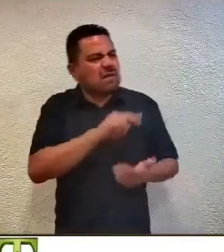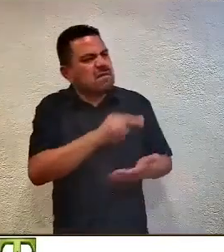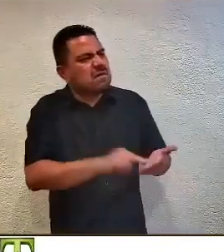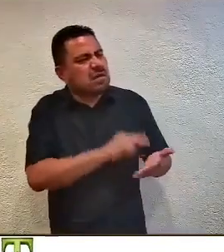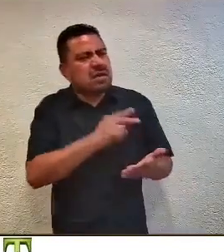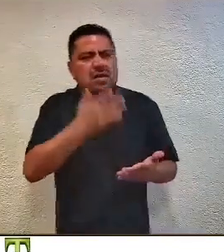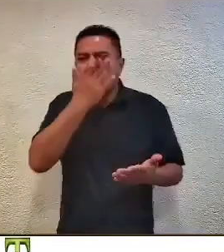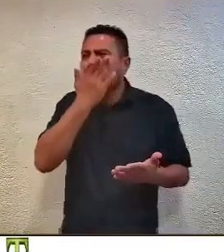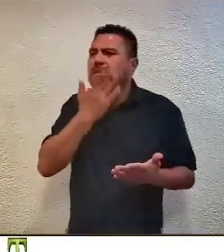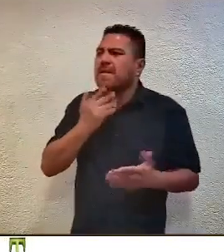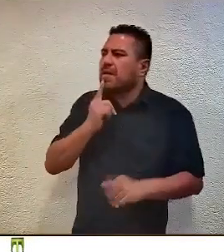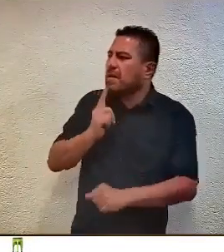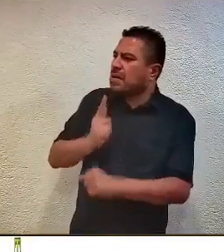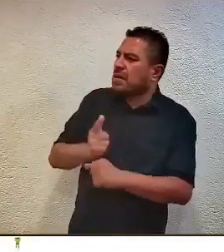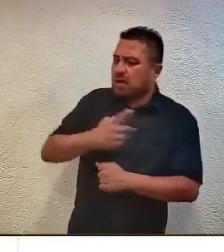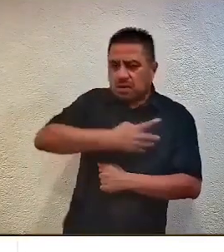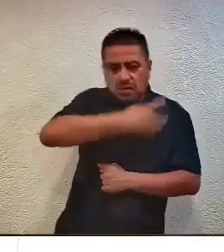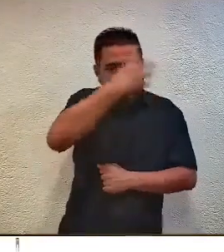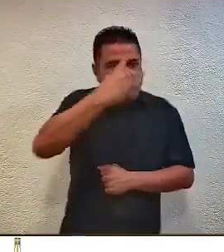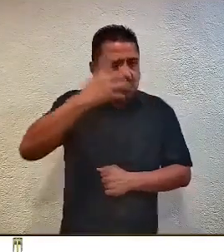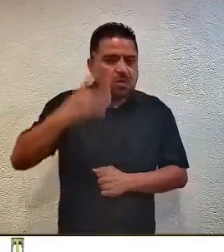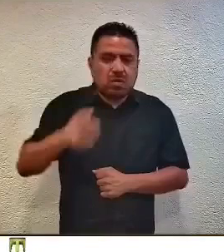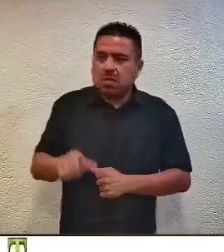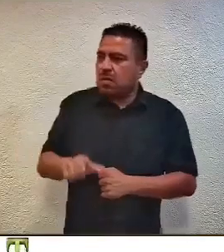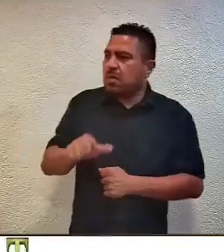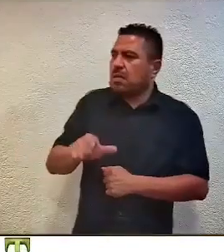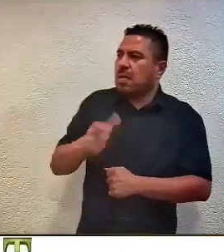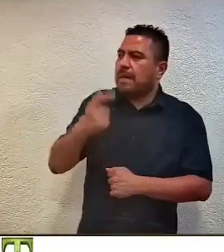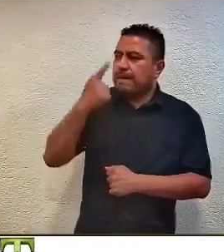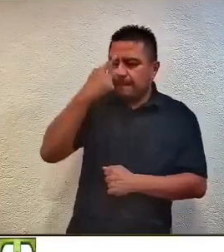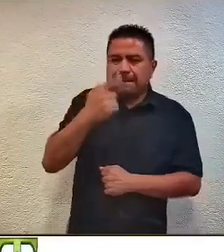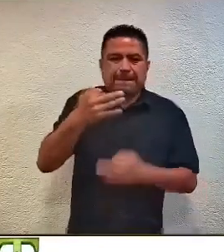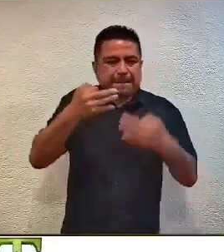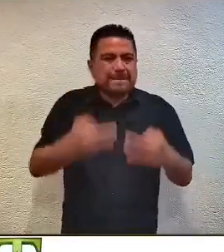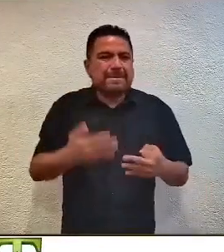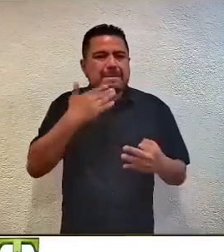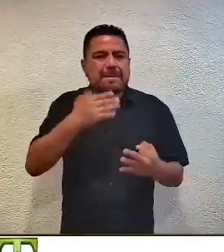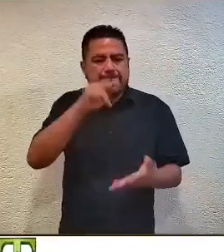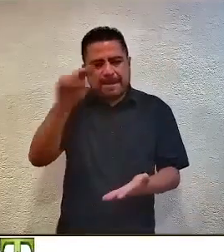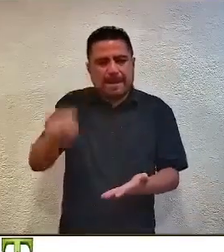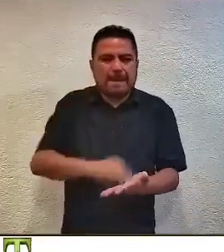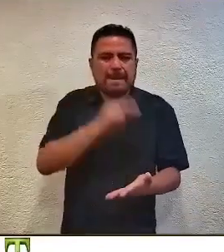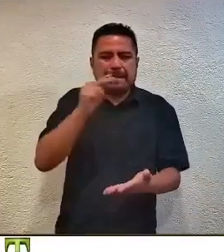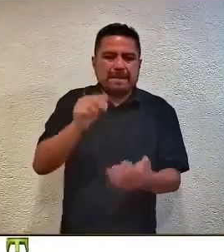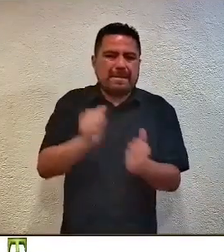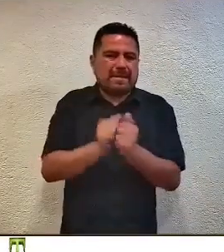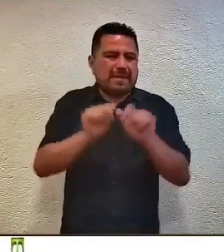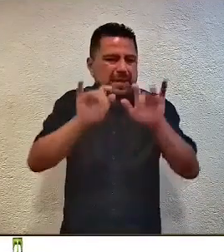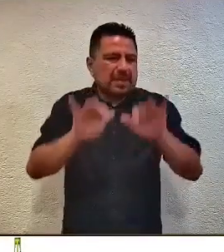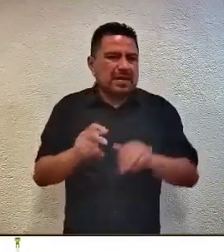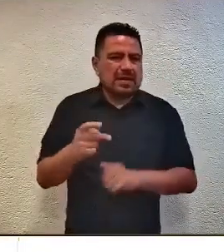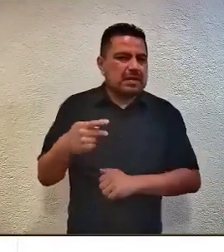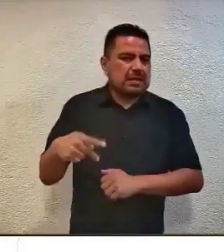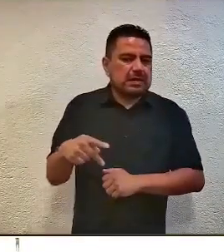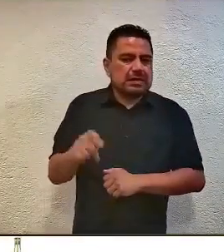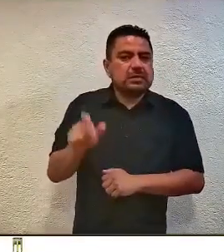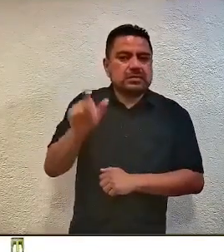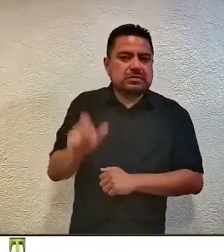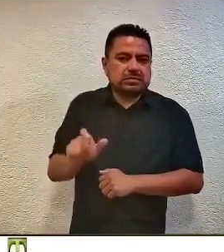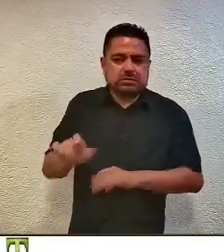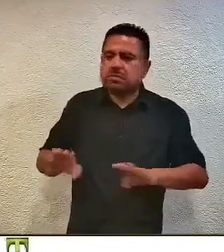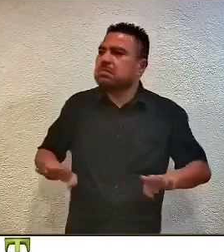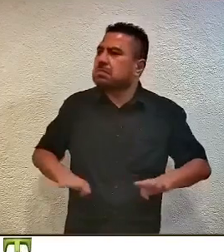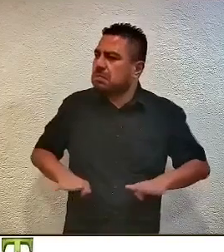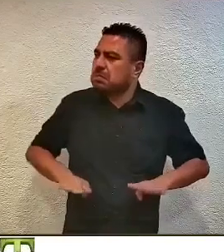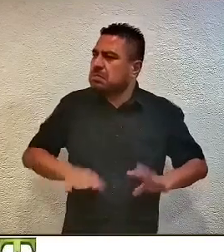obra identificación oficial para cerciorarse que la firma estampada en dicho escrito y la identificación